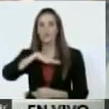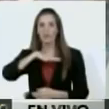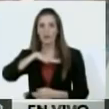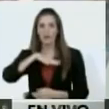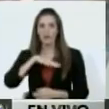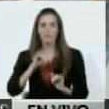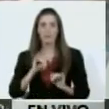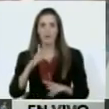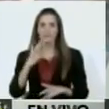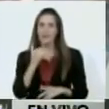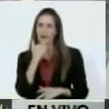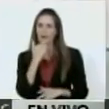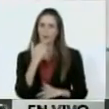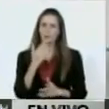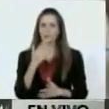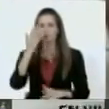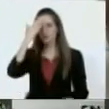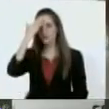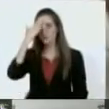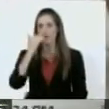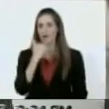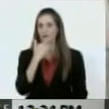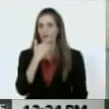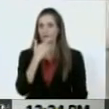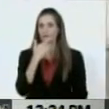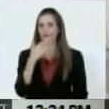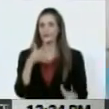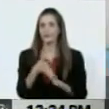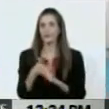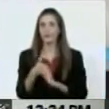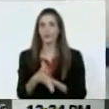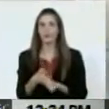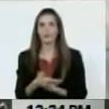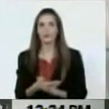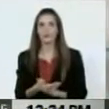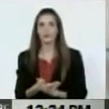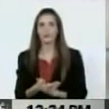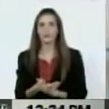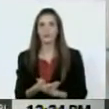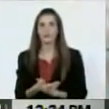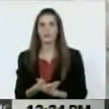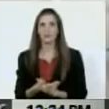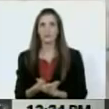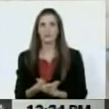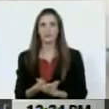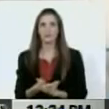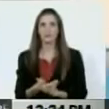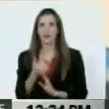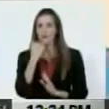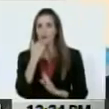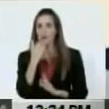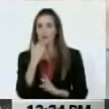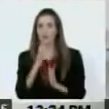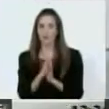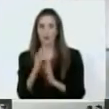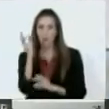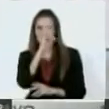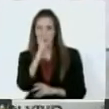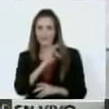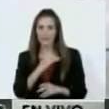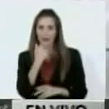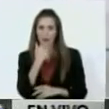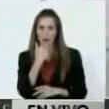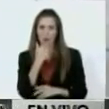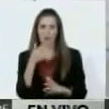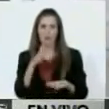Y ahí hubo un poquito, tú sabes, de esa... De virus. Claro. Virus, ahí había contaminación. Había